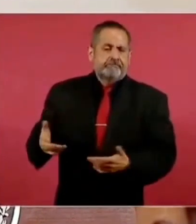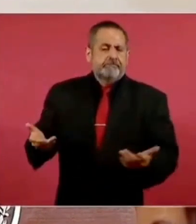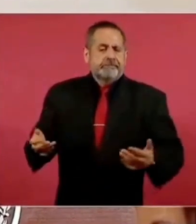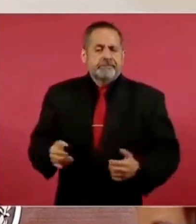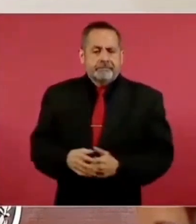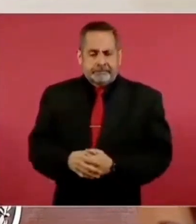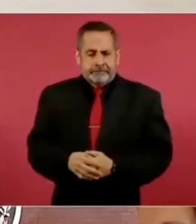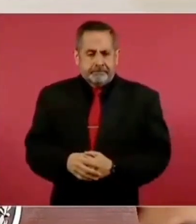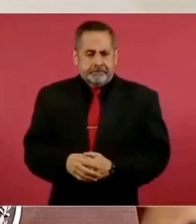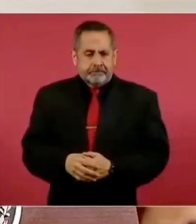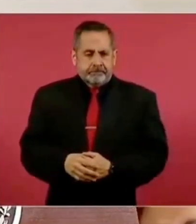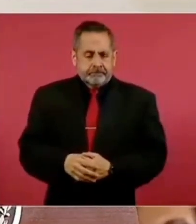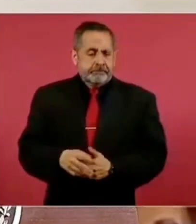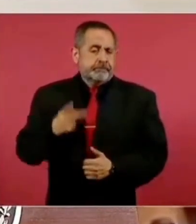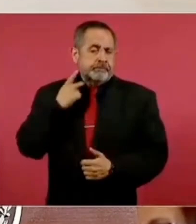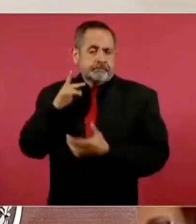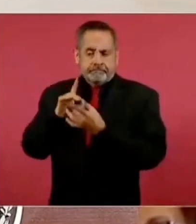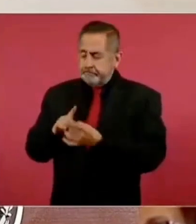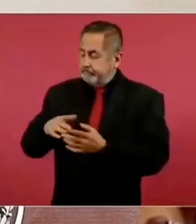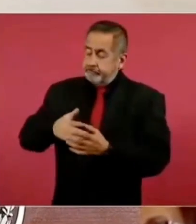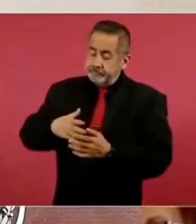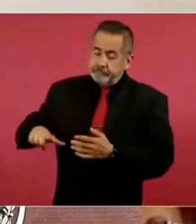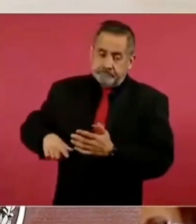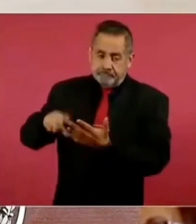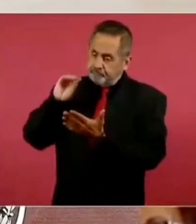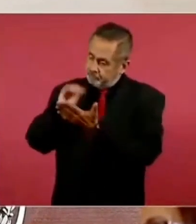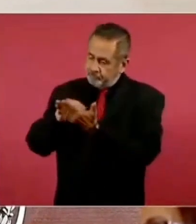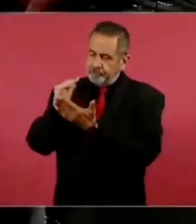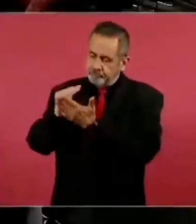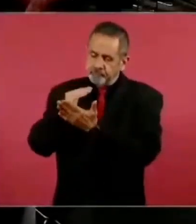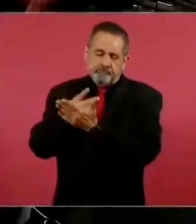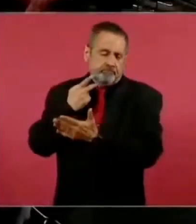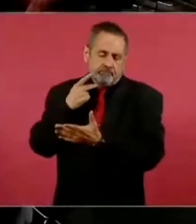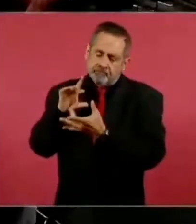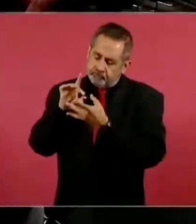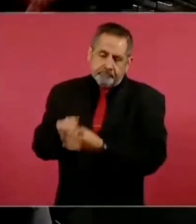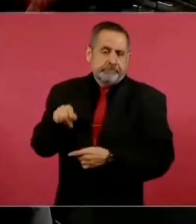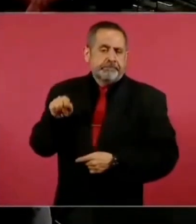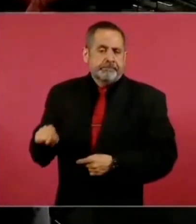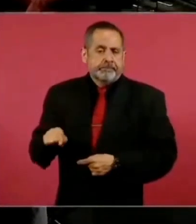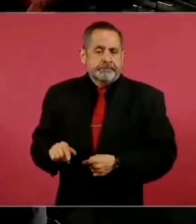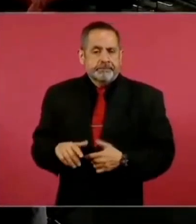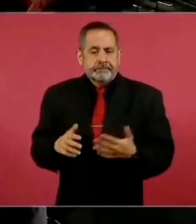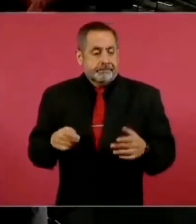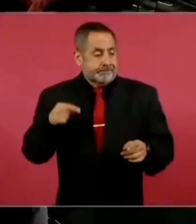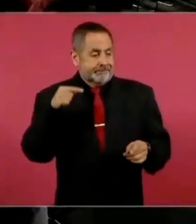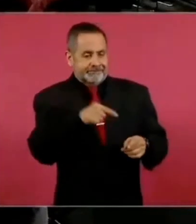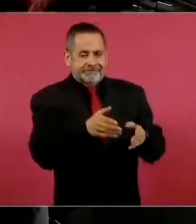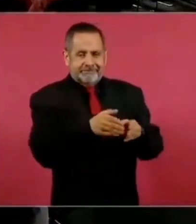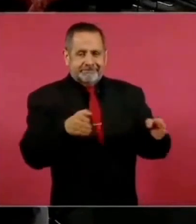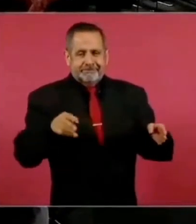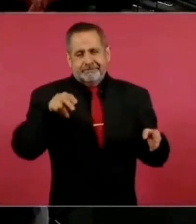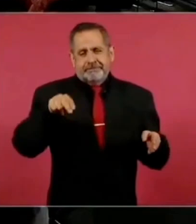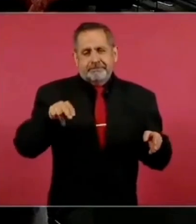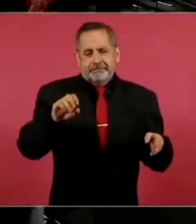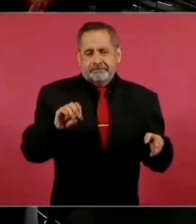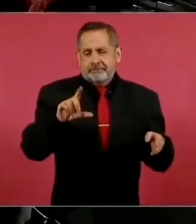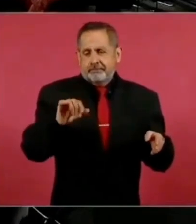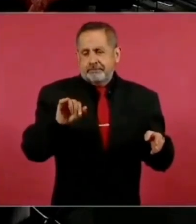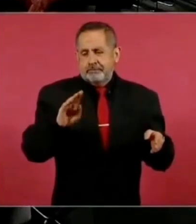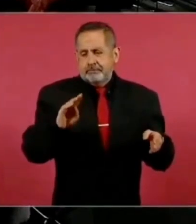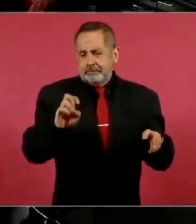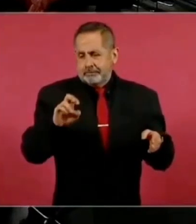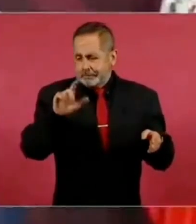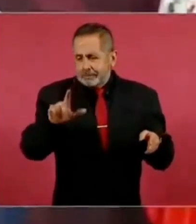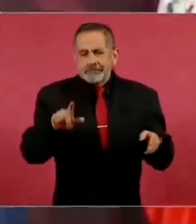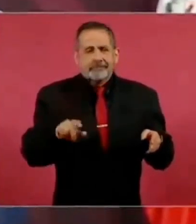Pues hay una política de Estado. Entonces, el neoliberal o neoporfirista, el